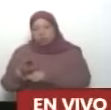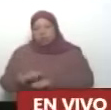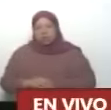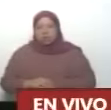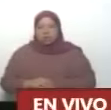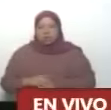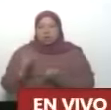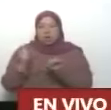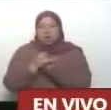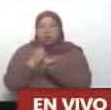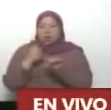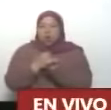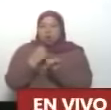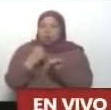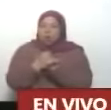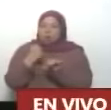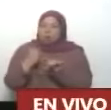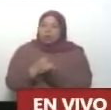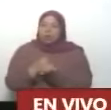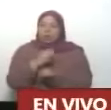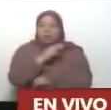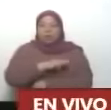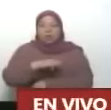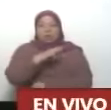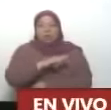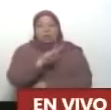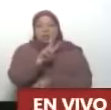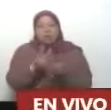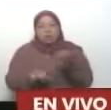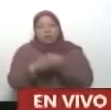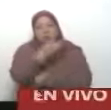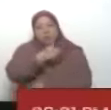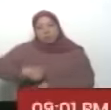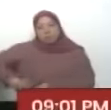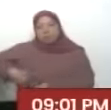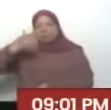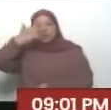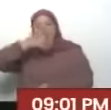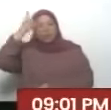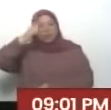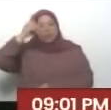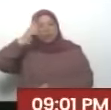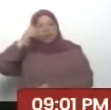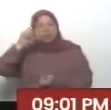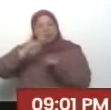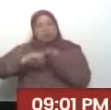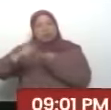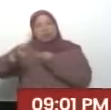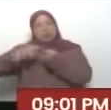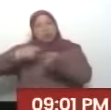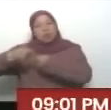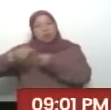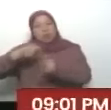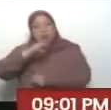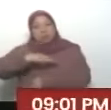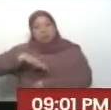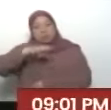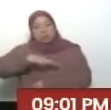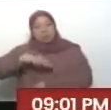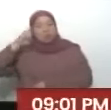estamos trabajándolo con la vicepresidenta Delcy, con Cilia, que es la coordinadora de la gran